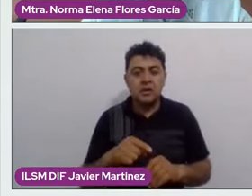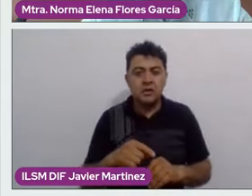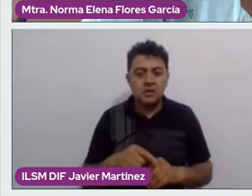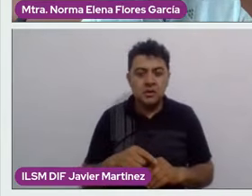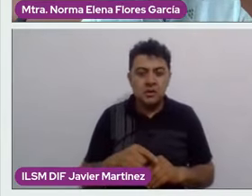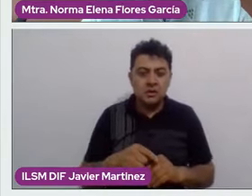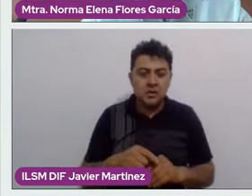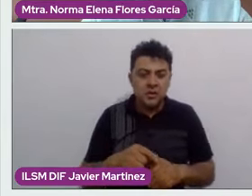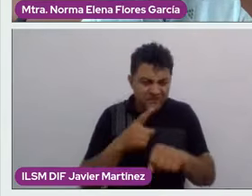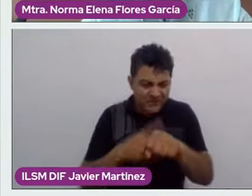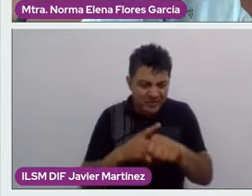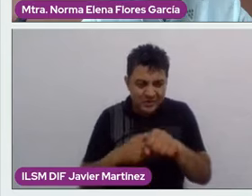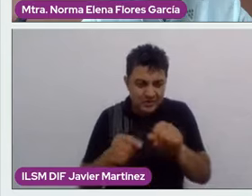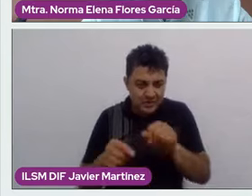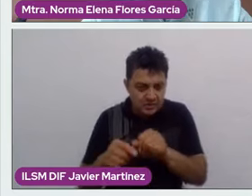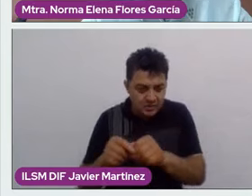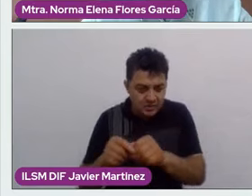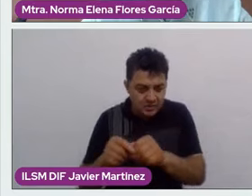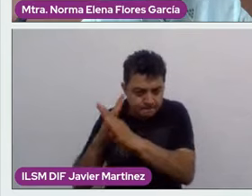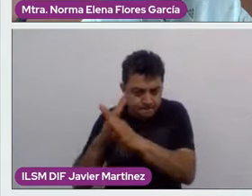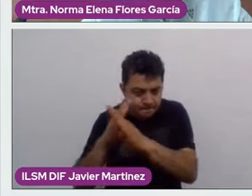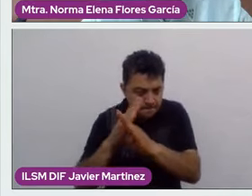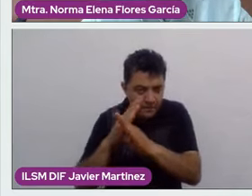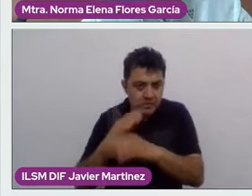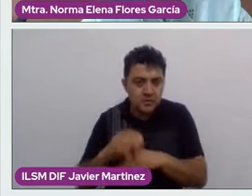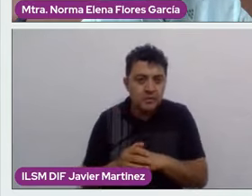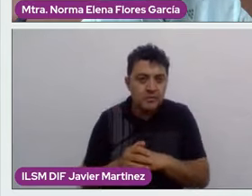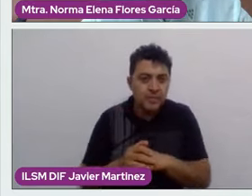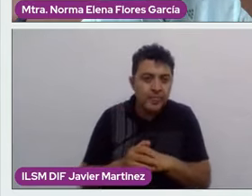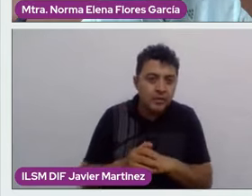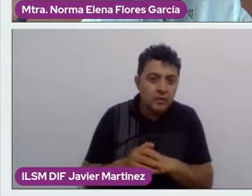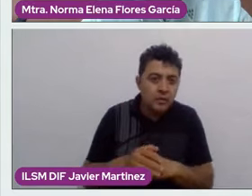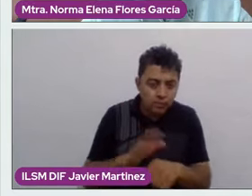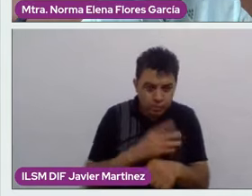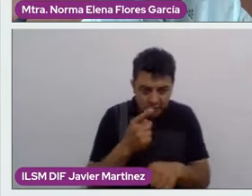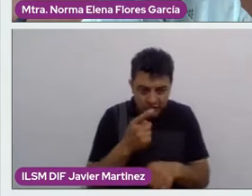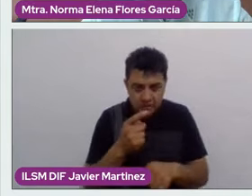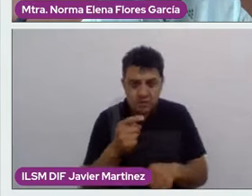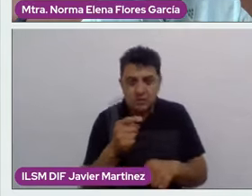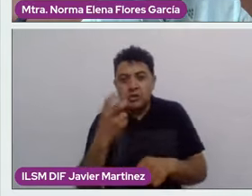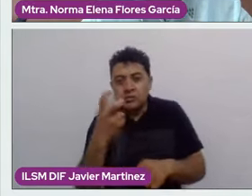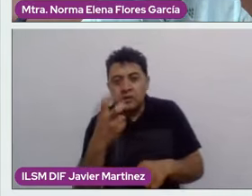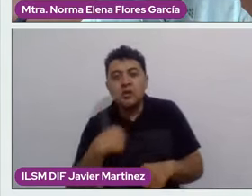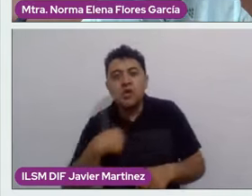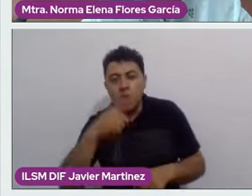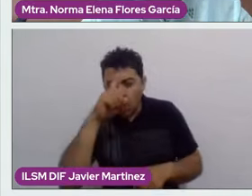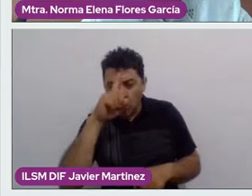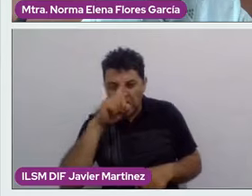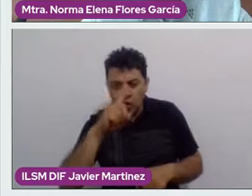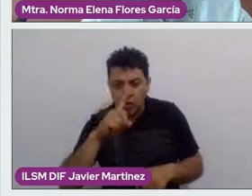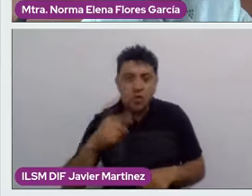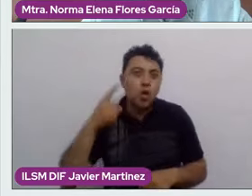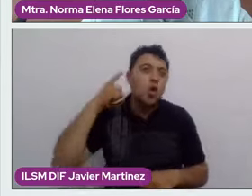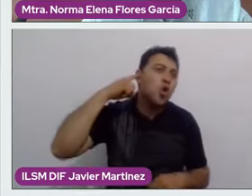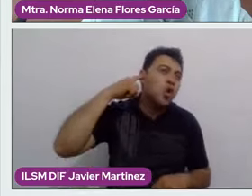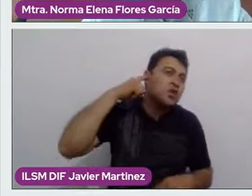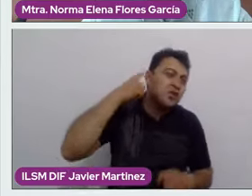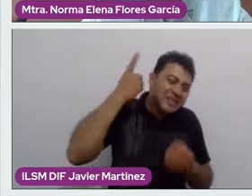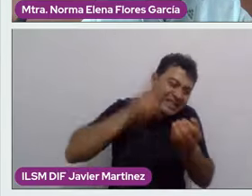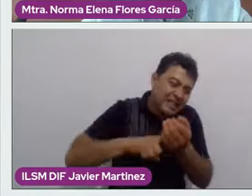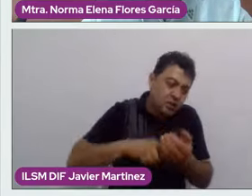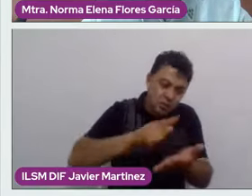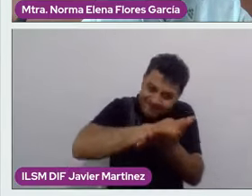dejar los oídos pulcros, porque es como en la piel de las manos. Si las dejamos rechinando y limpio,